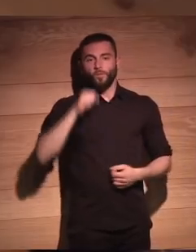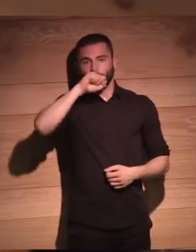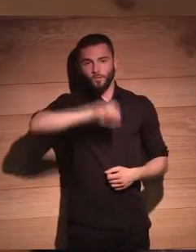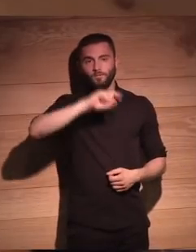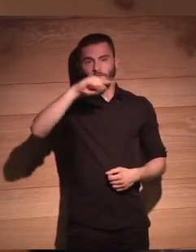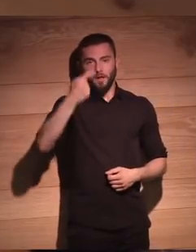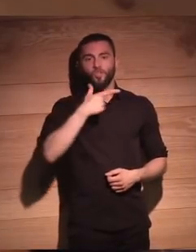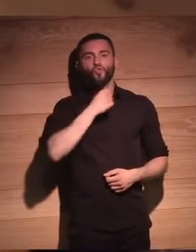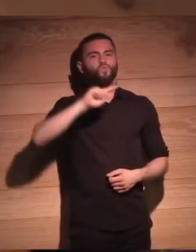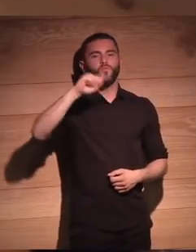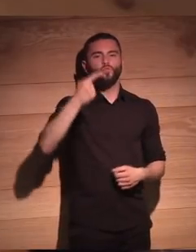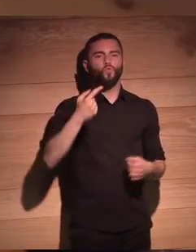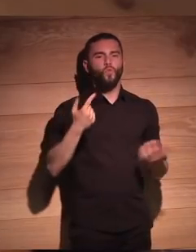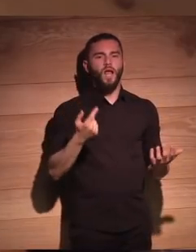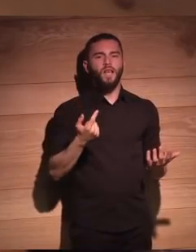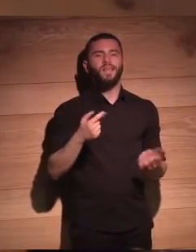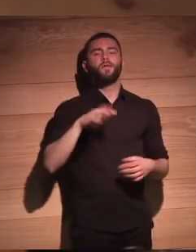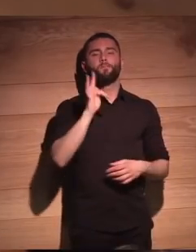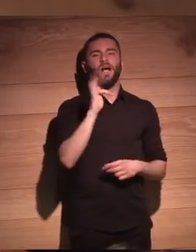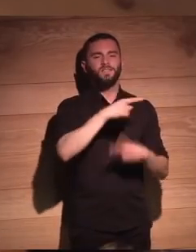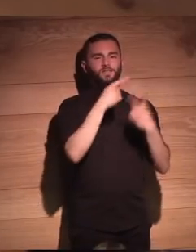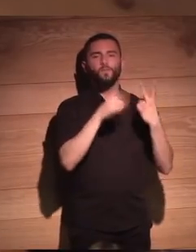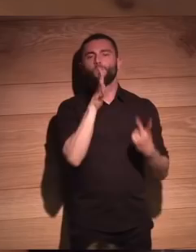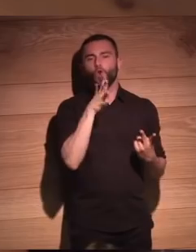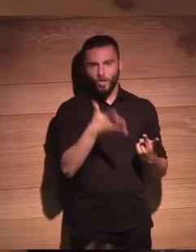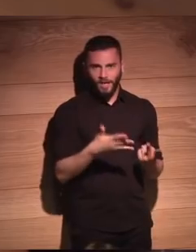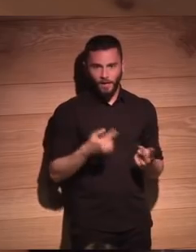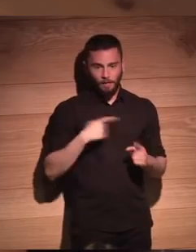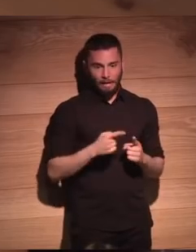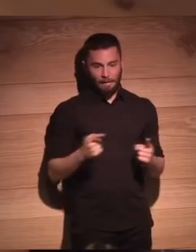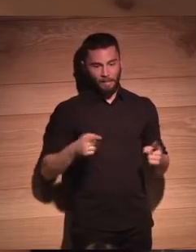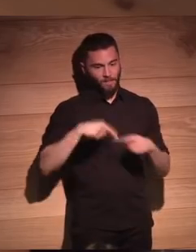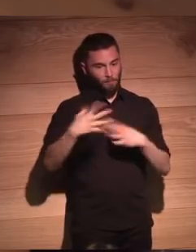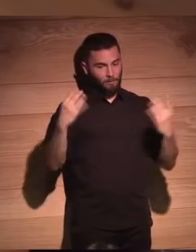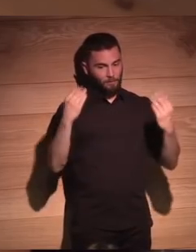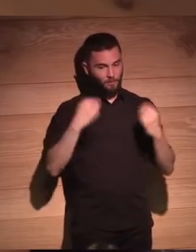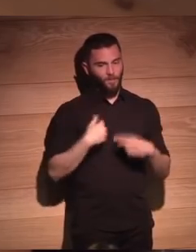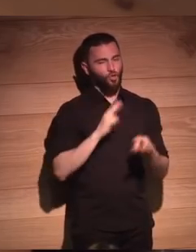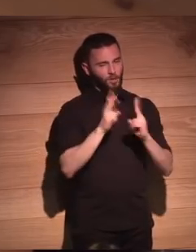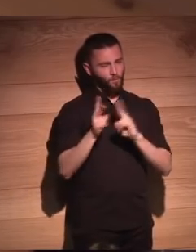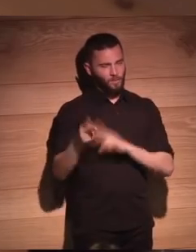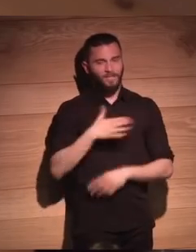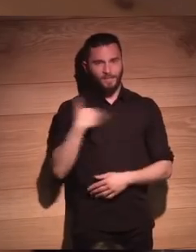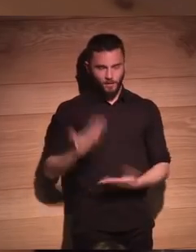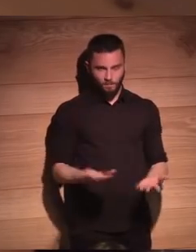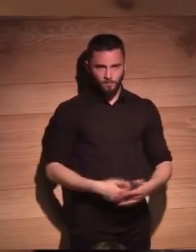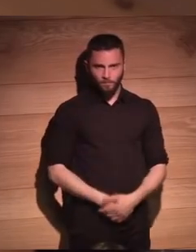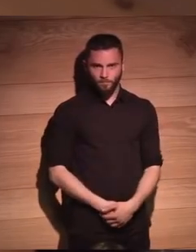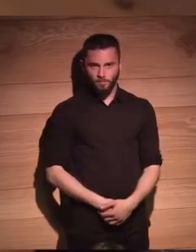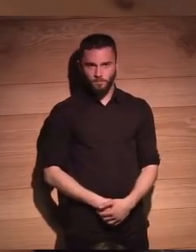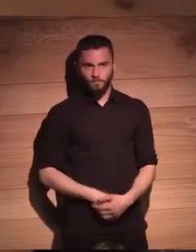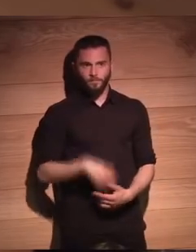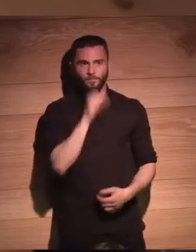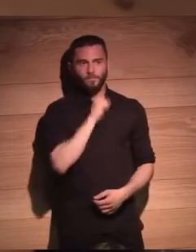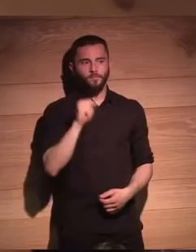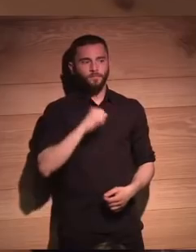cada uno y por qué? Y rapidito, porque yo me voy a extender un poquito, luego me regañan, pero quiero que contestéis a esto. Es fantástico.